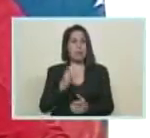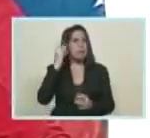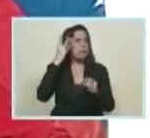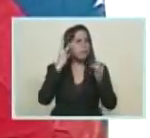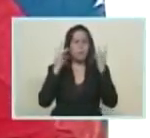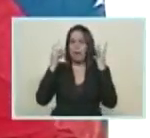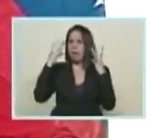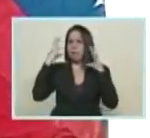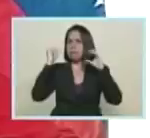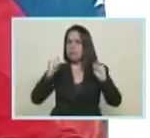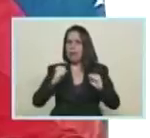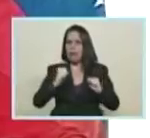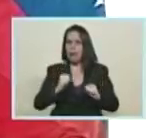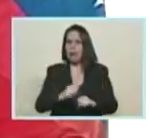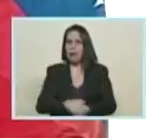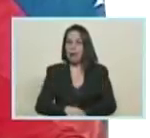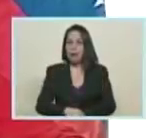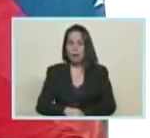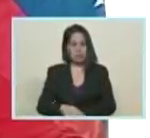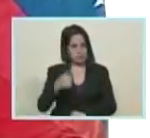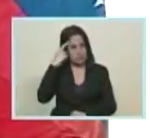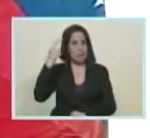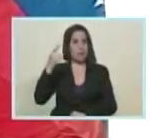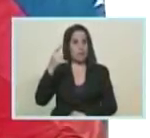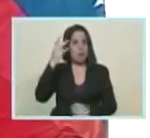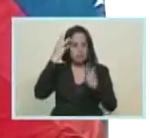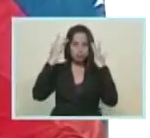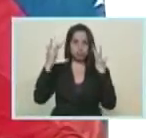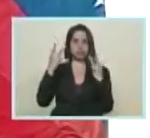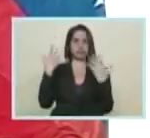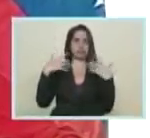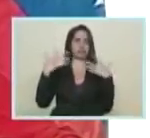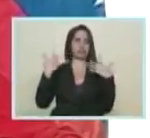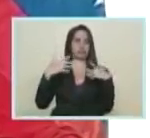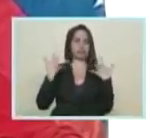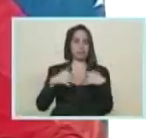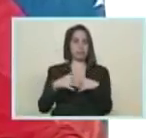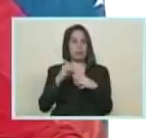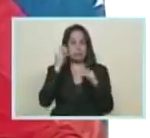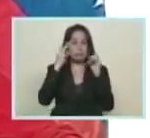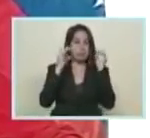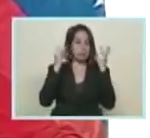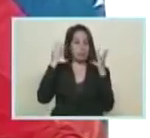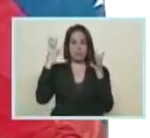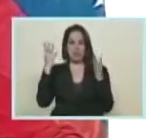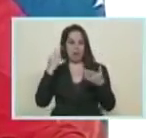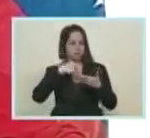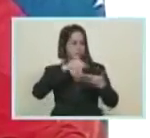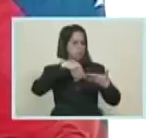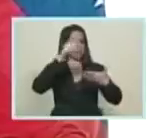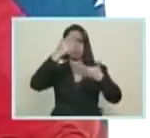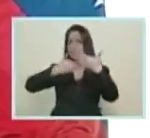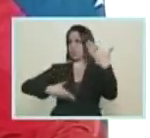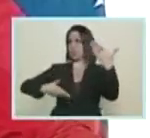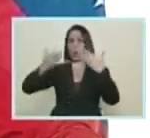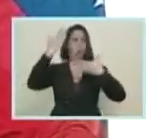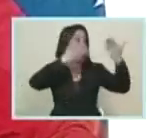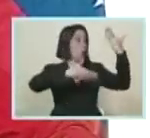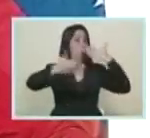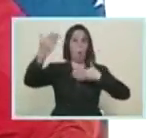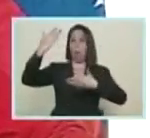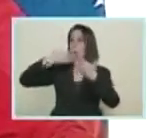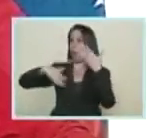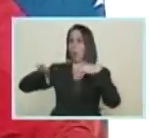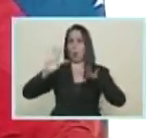Inventan. Son muy inteligentes para inventar contratos de importación. No, porque el insumo